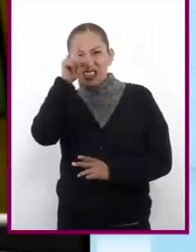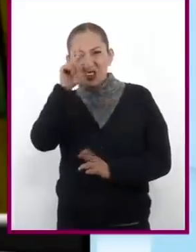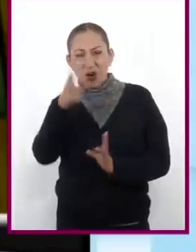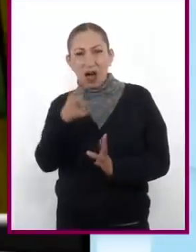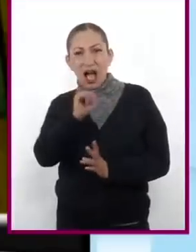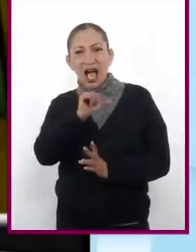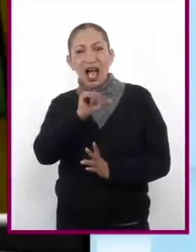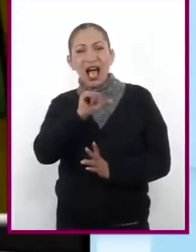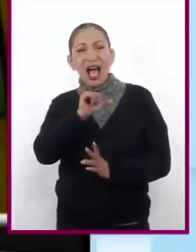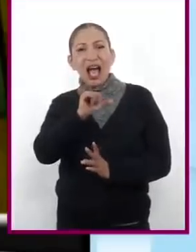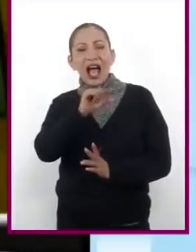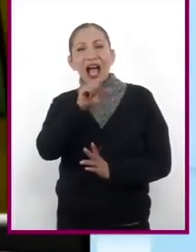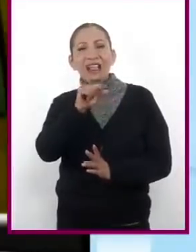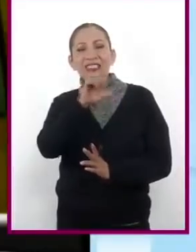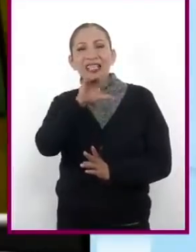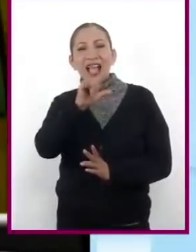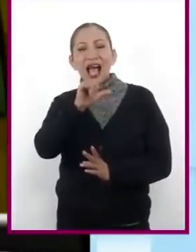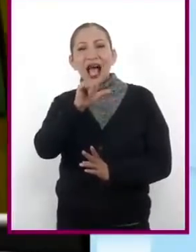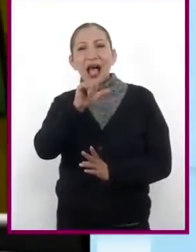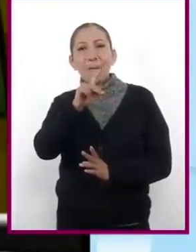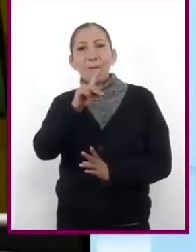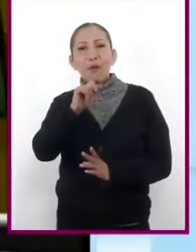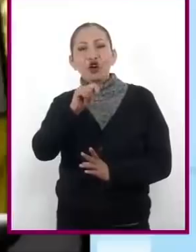ejemplo, Azcapotzalco.